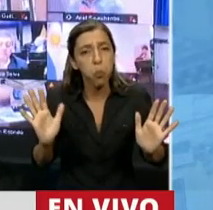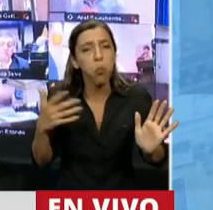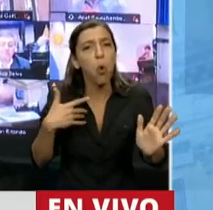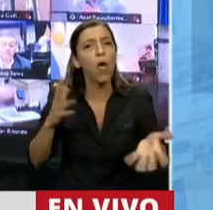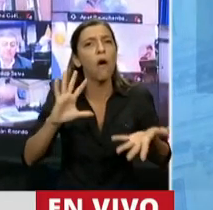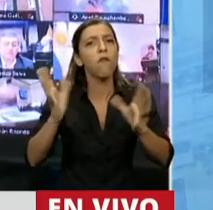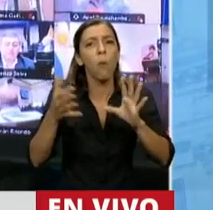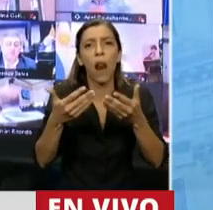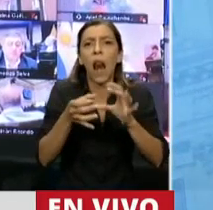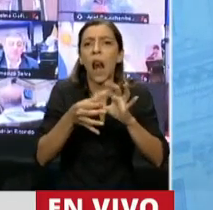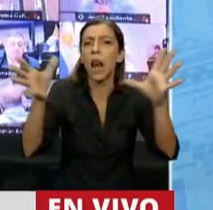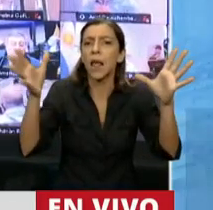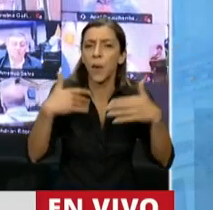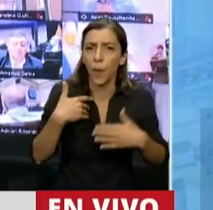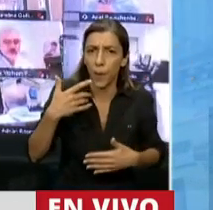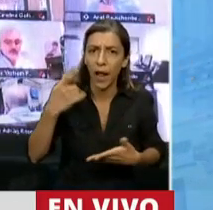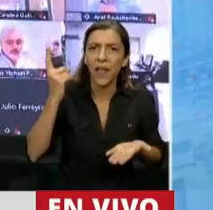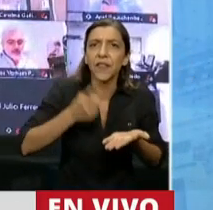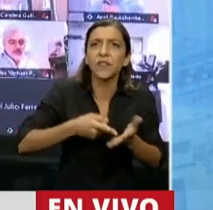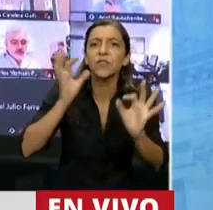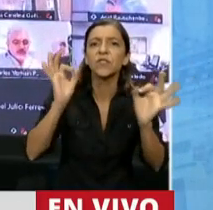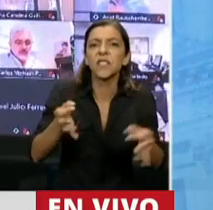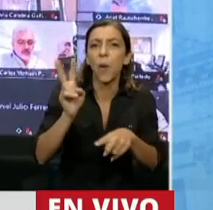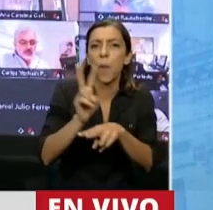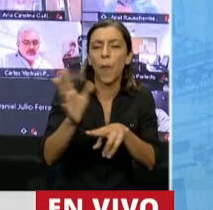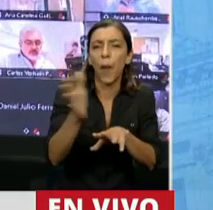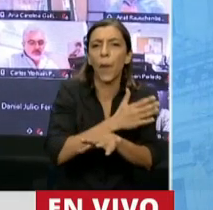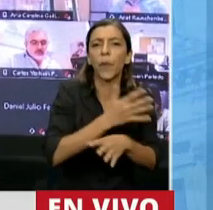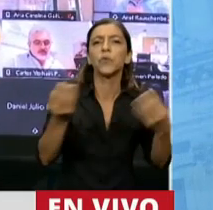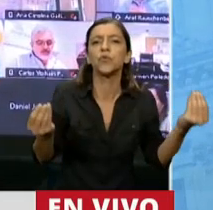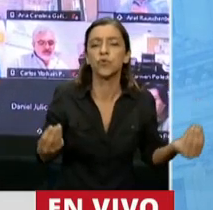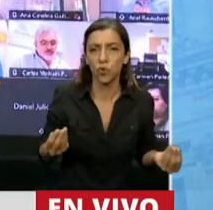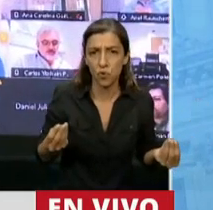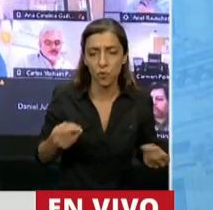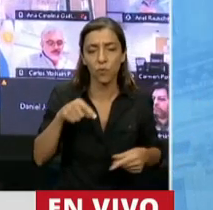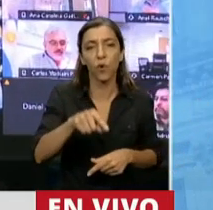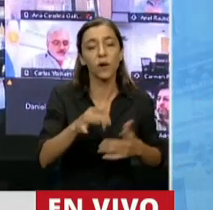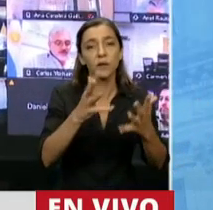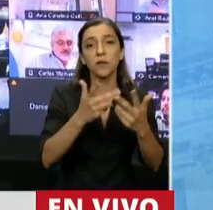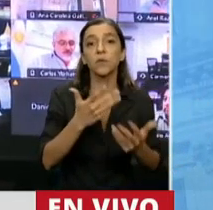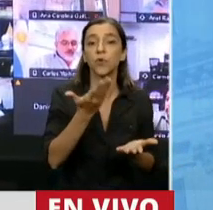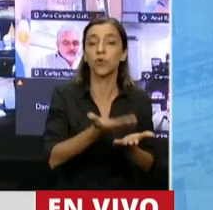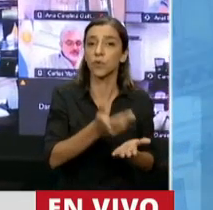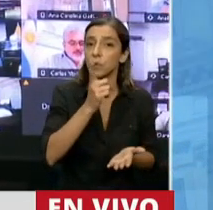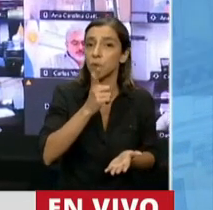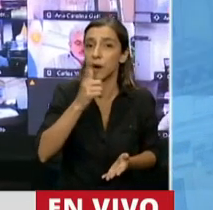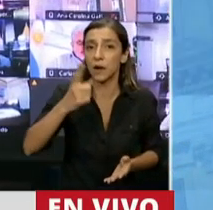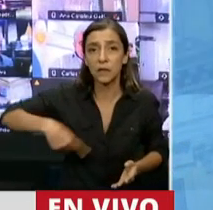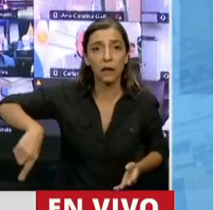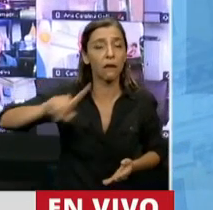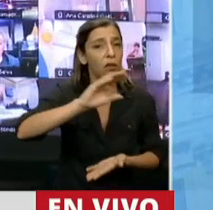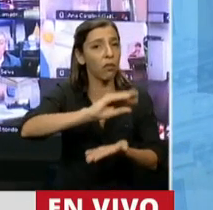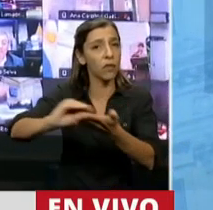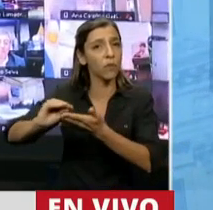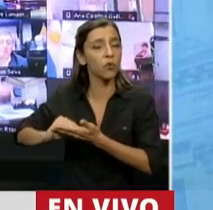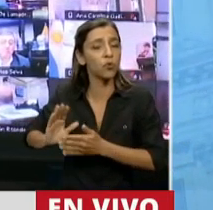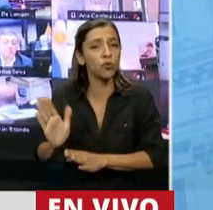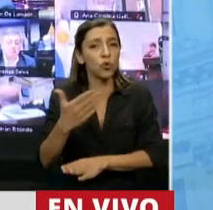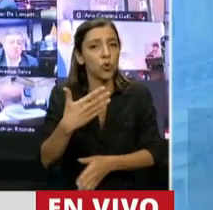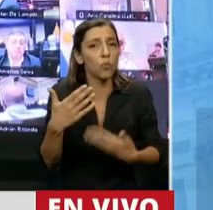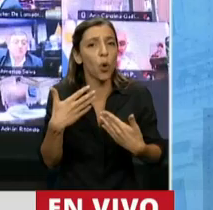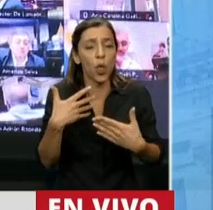presidente, creo que es un proyecto que todos los diputados de esta casa podríamos apoyar,